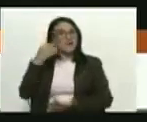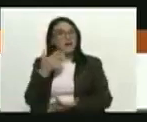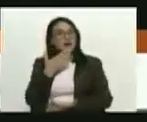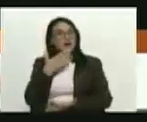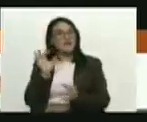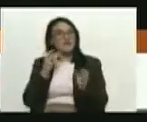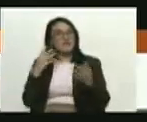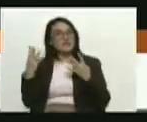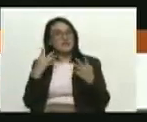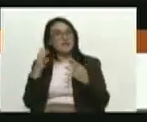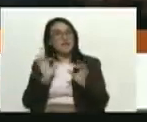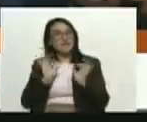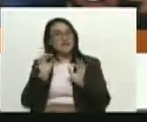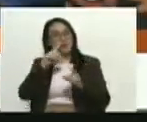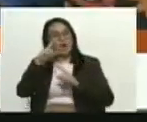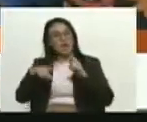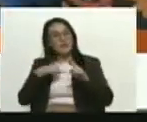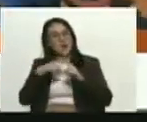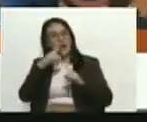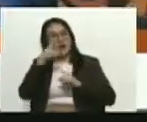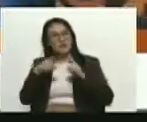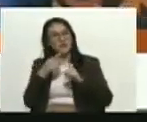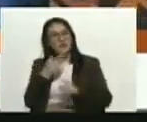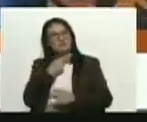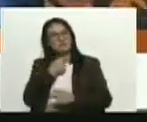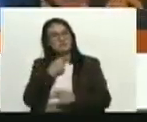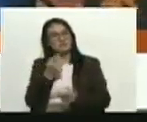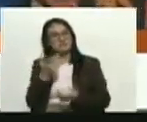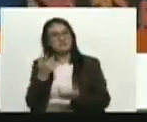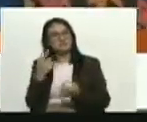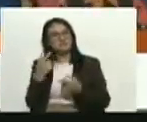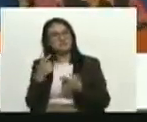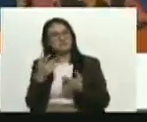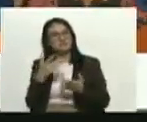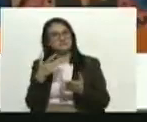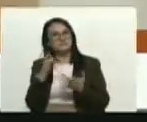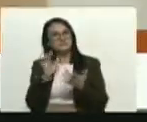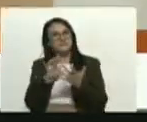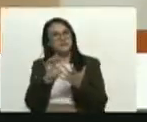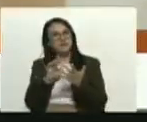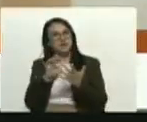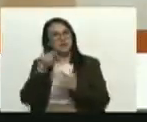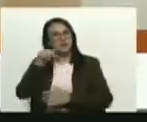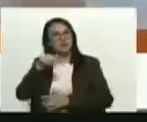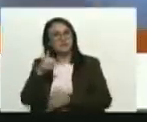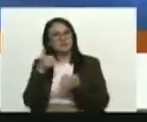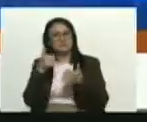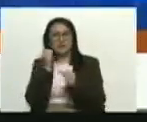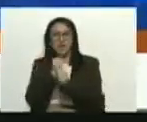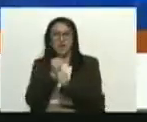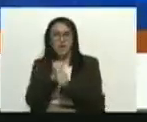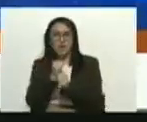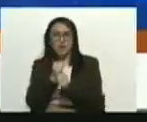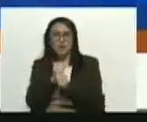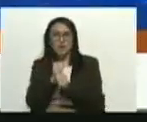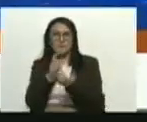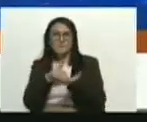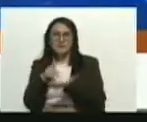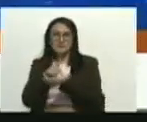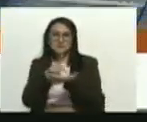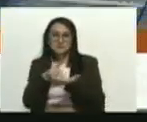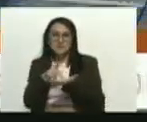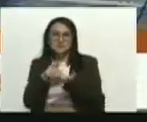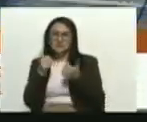Teatro siempre, cada año, por traer este tipo de montajes acá. Excelente la obra, la participación